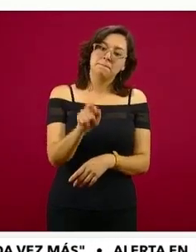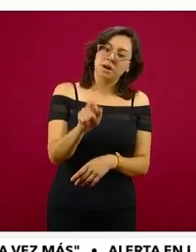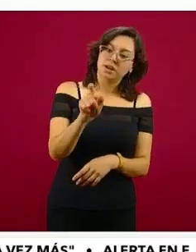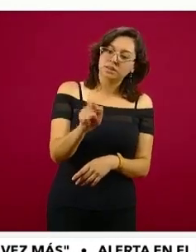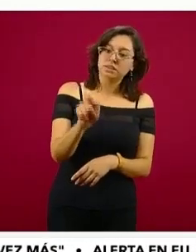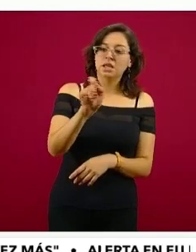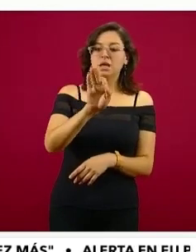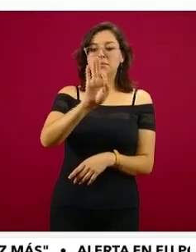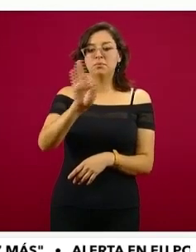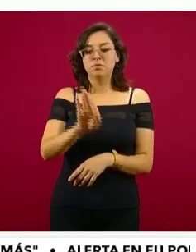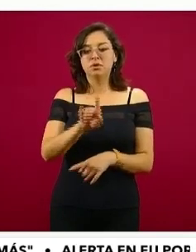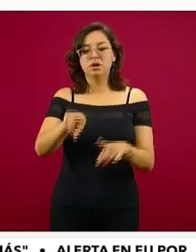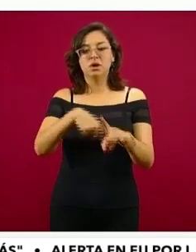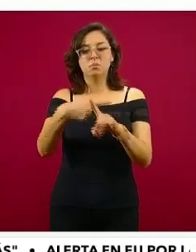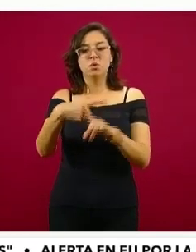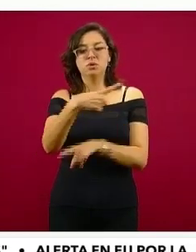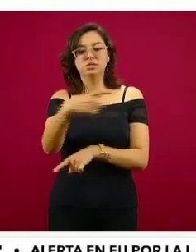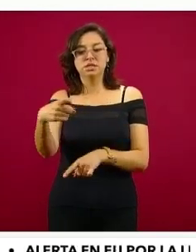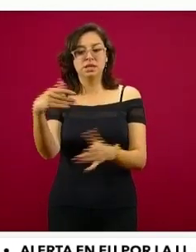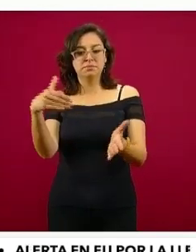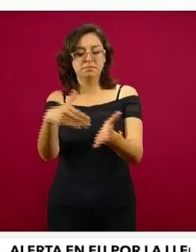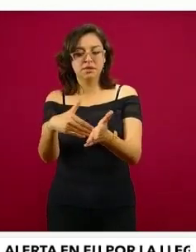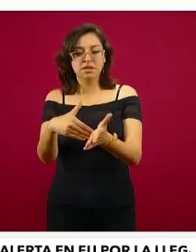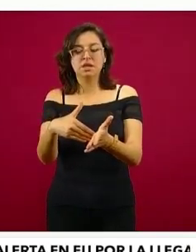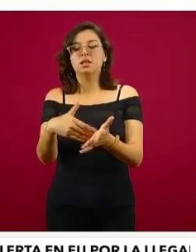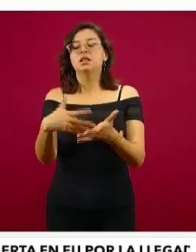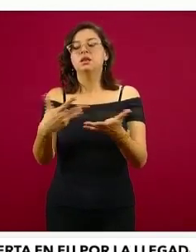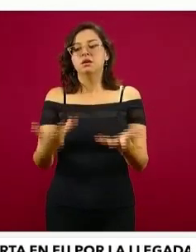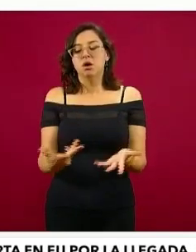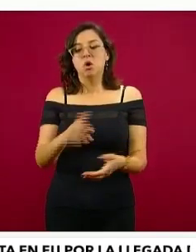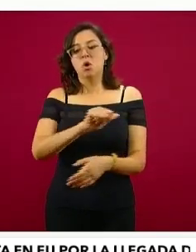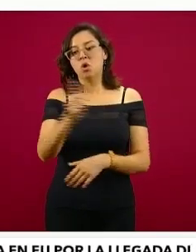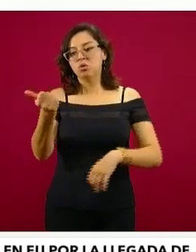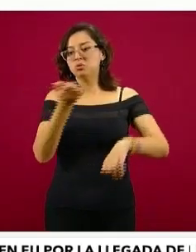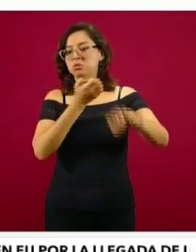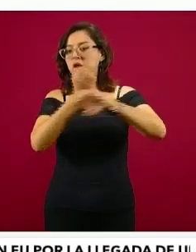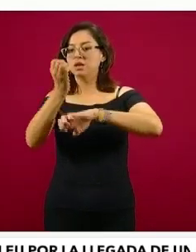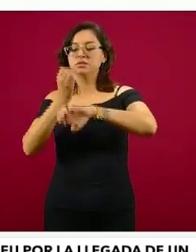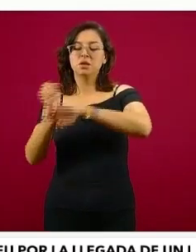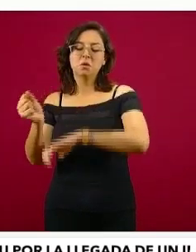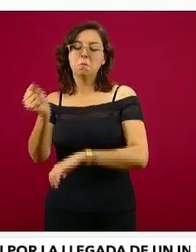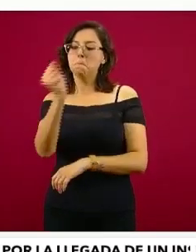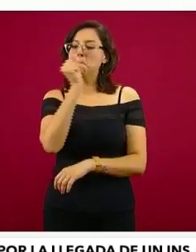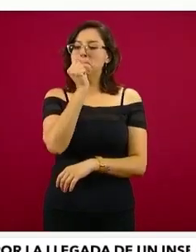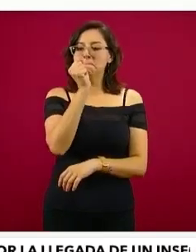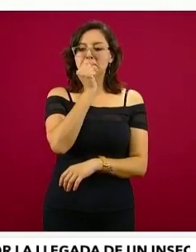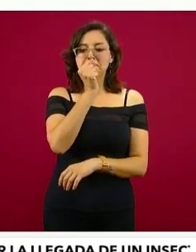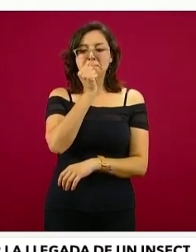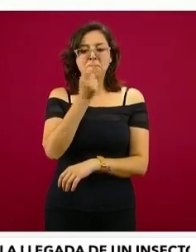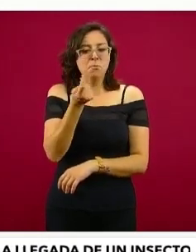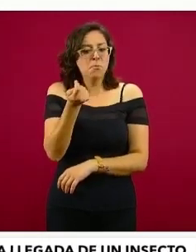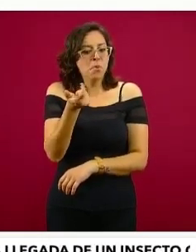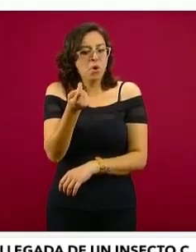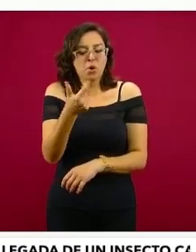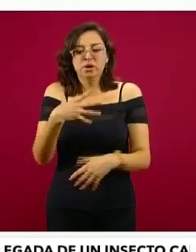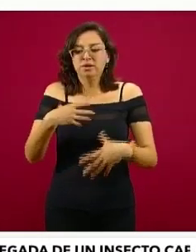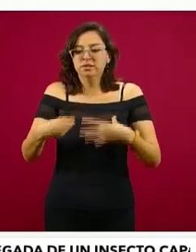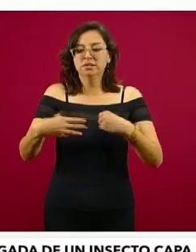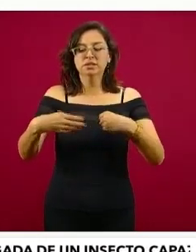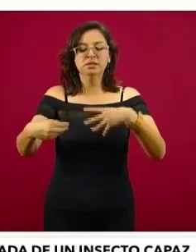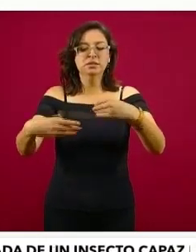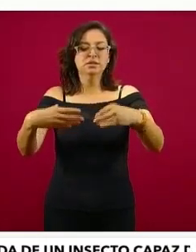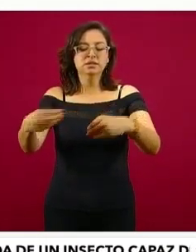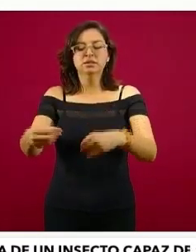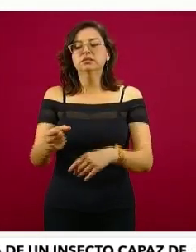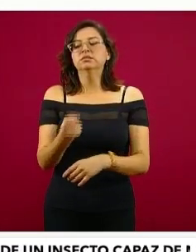por 100,000 habitantes hasta entidades federativas que todavía tienen una transmisión muy baja, que están ligeramente bordeando